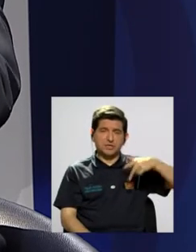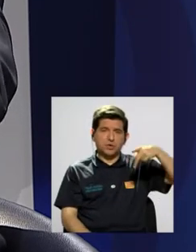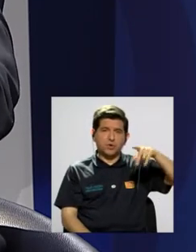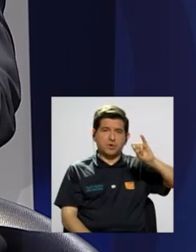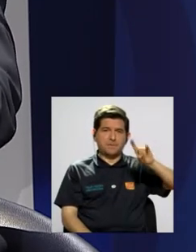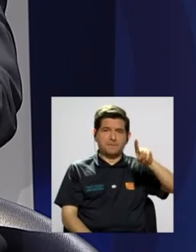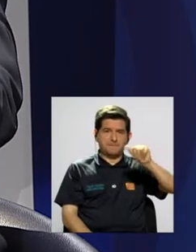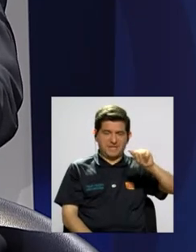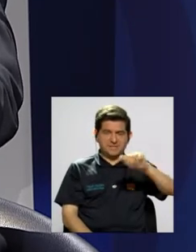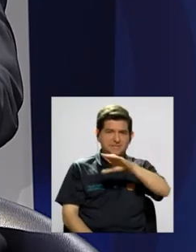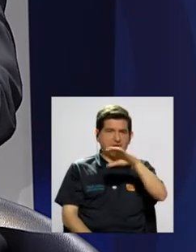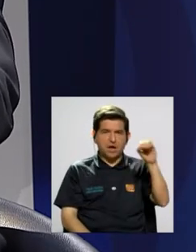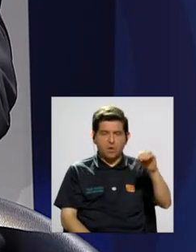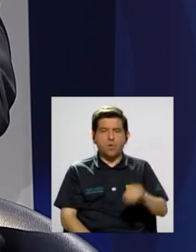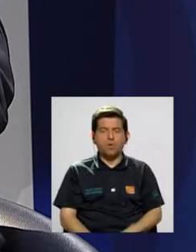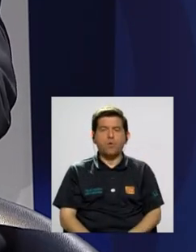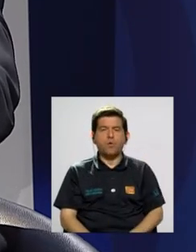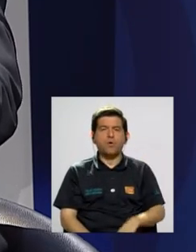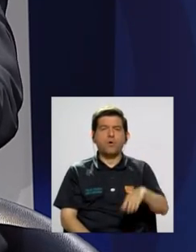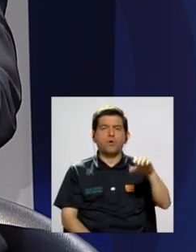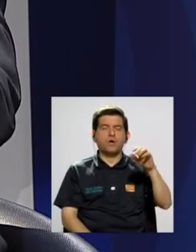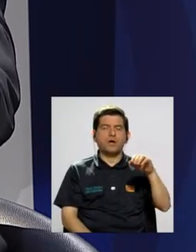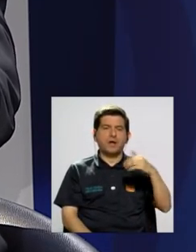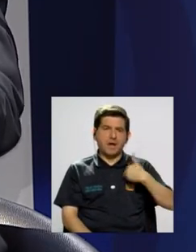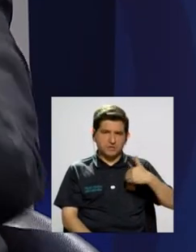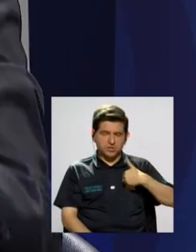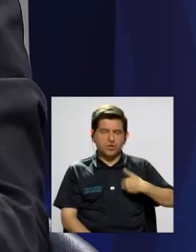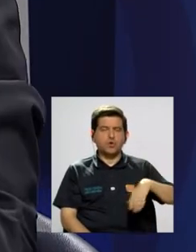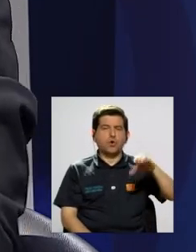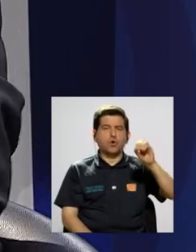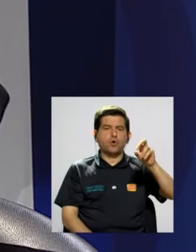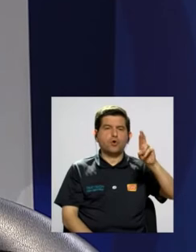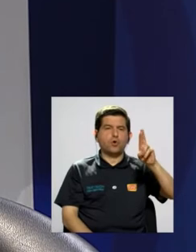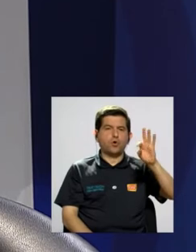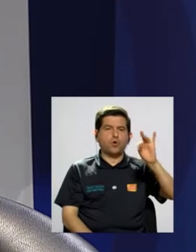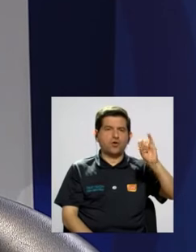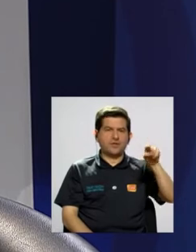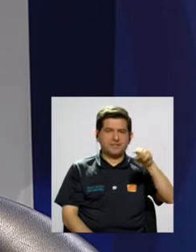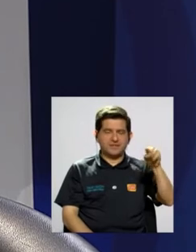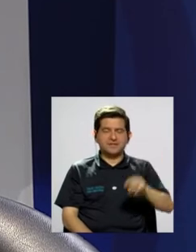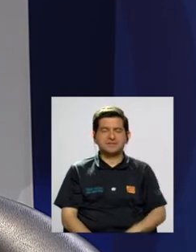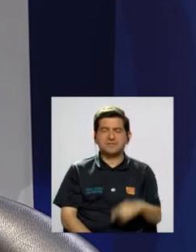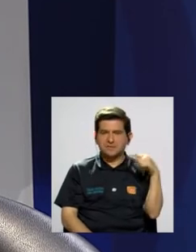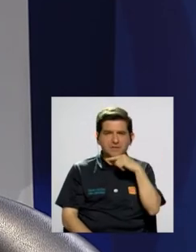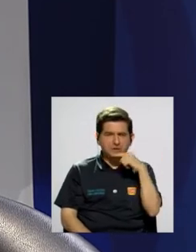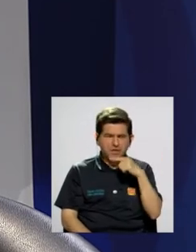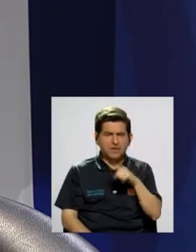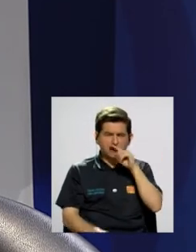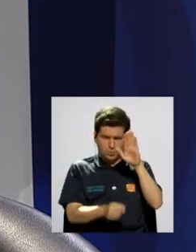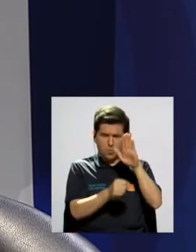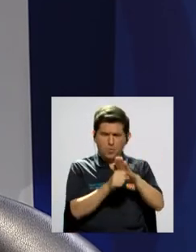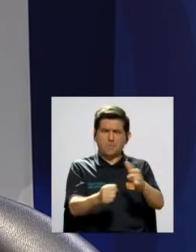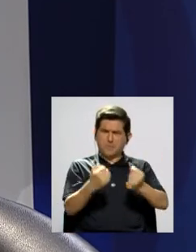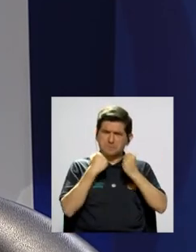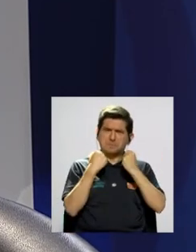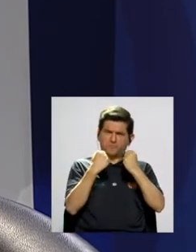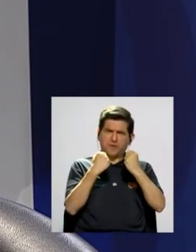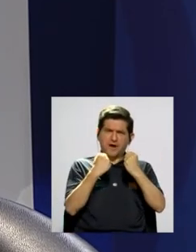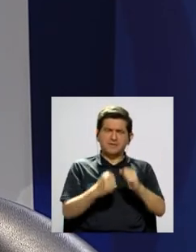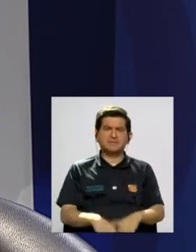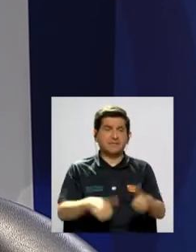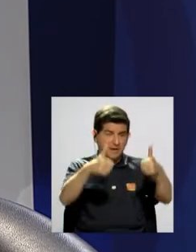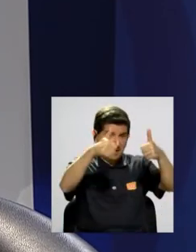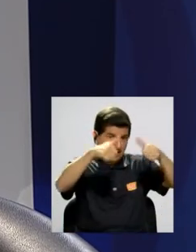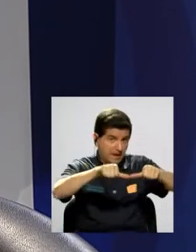de Ortiz, de la Unidad Social Cristiana, con fuertísimo compromiso en este